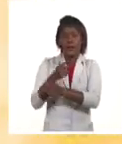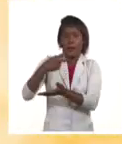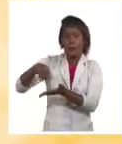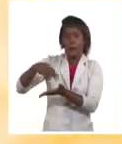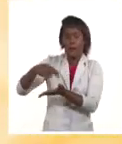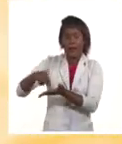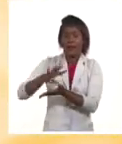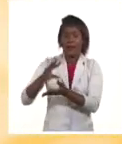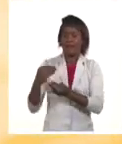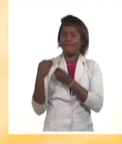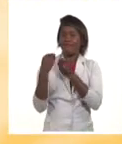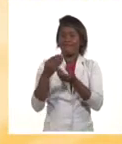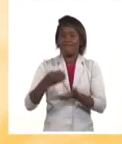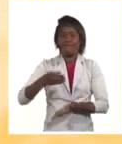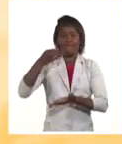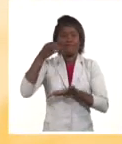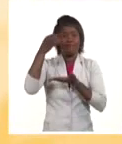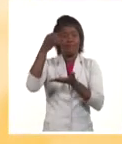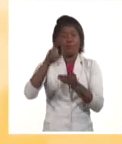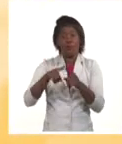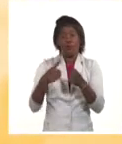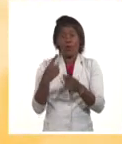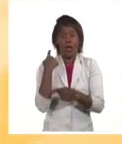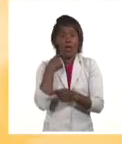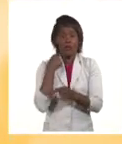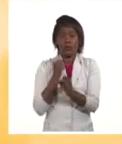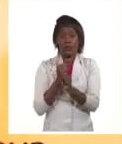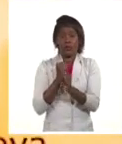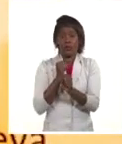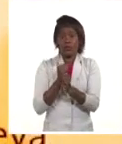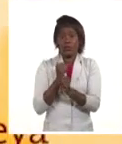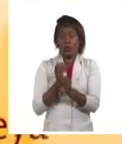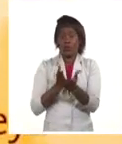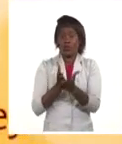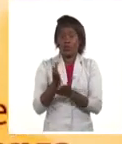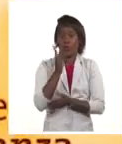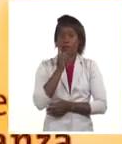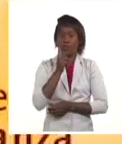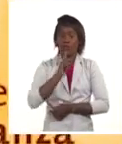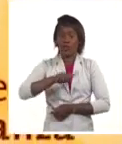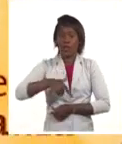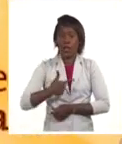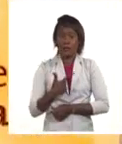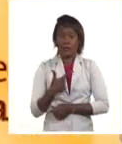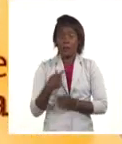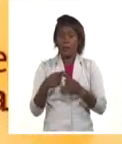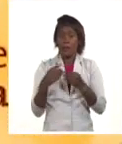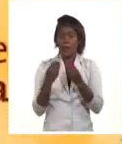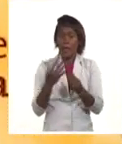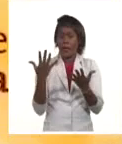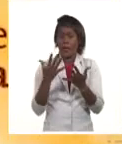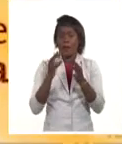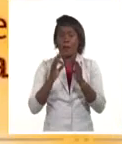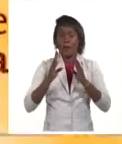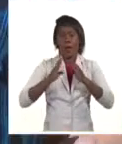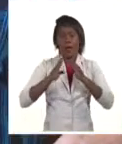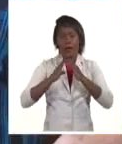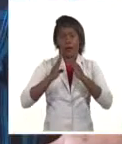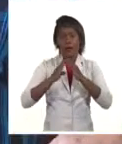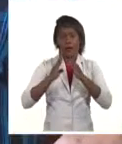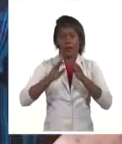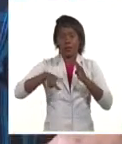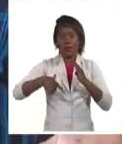Olga Alonso por la Obra de la Vida, otorgado por el Consejo Nacional de Casas de Cultura y el Ministerio de Cultura. Es un